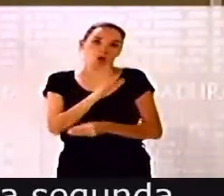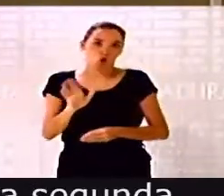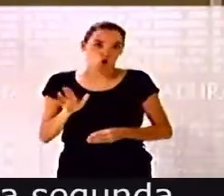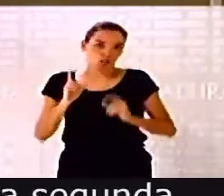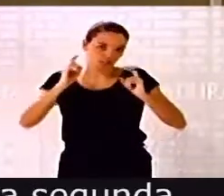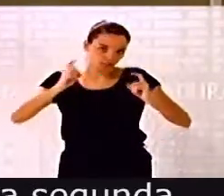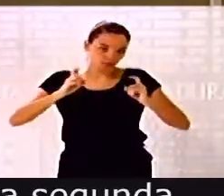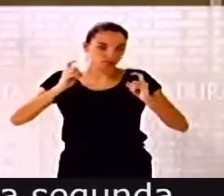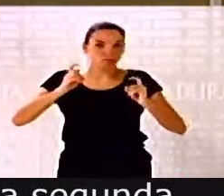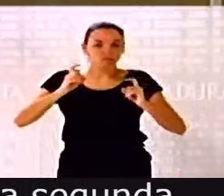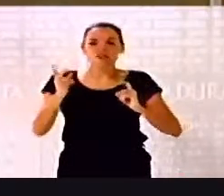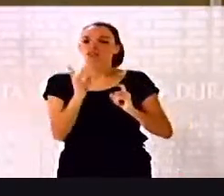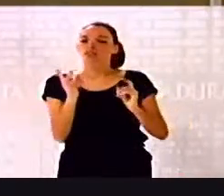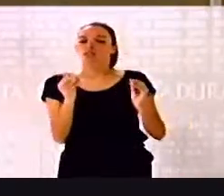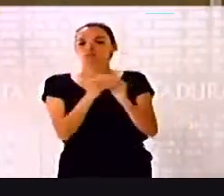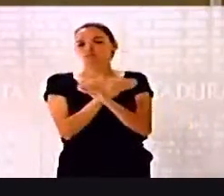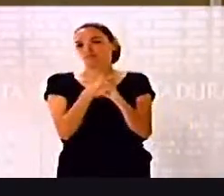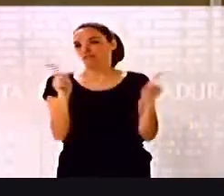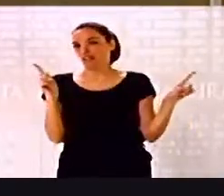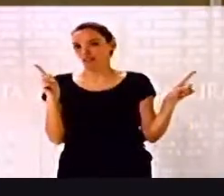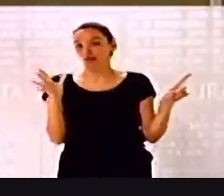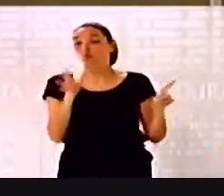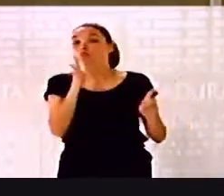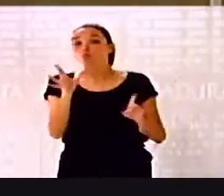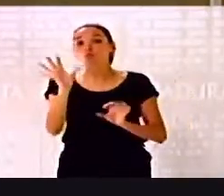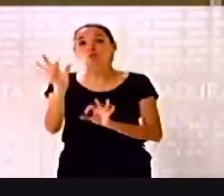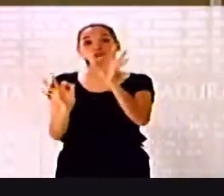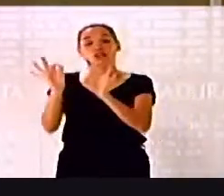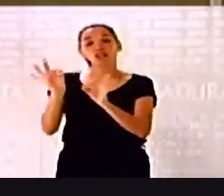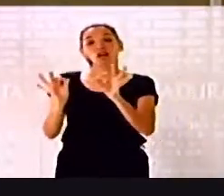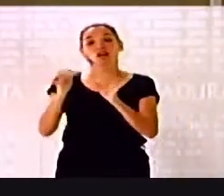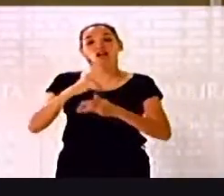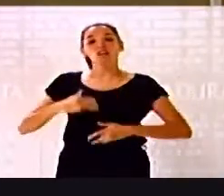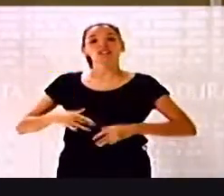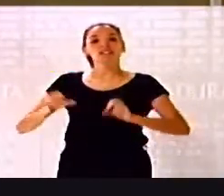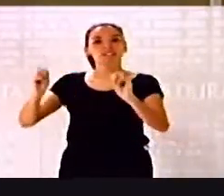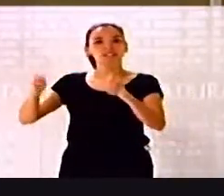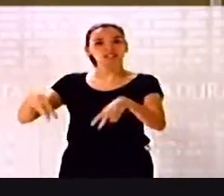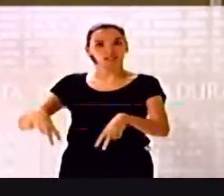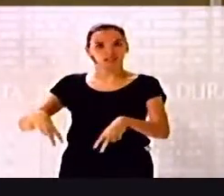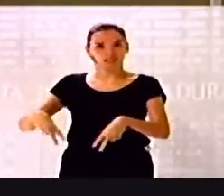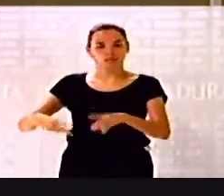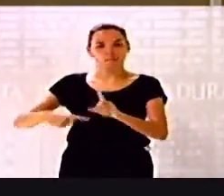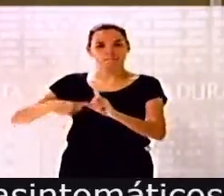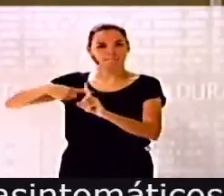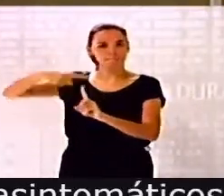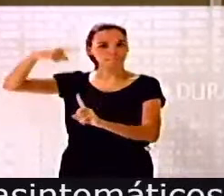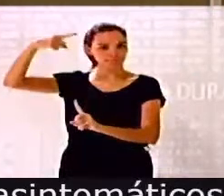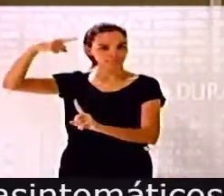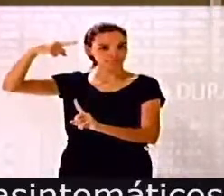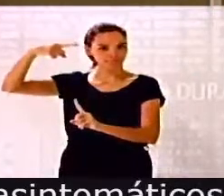Hay diferencias porque tenemos un porcentaje de asintomáticos, que ahora se lo comentaré, que es mucho más alto